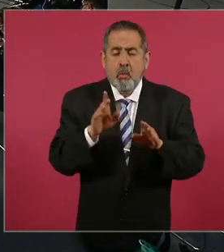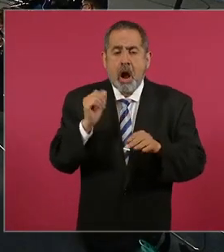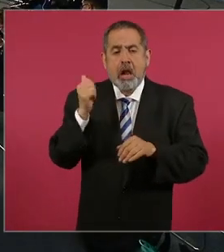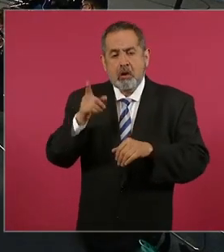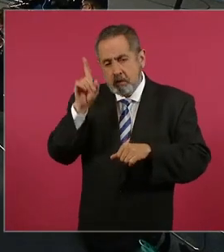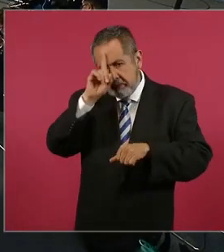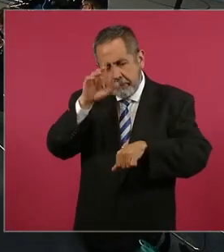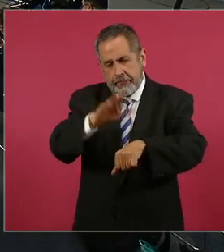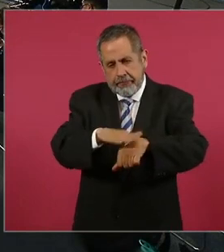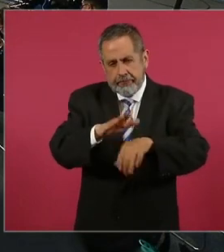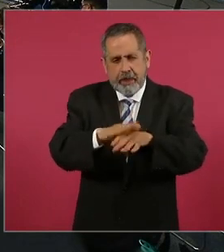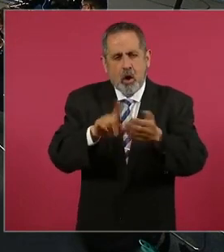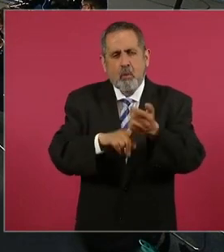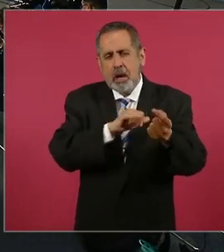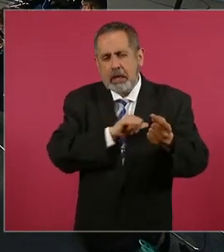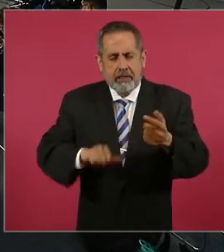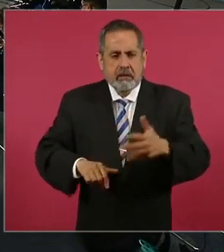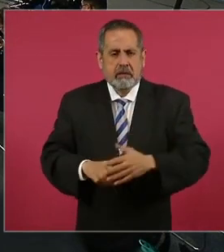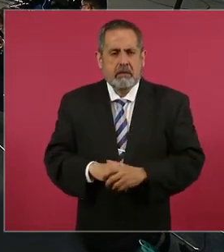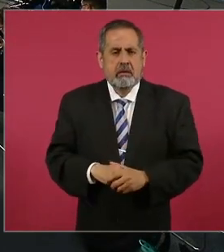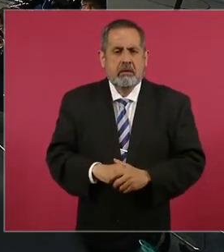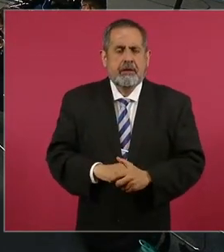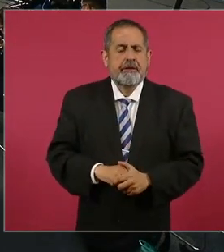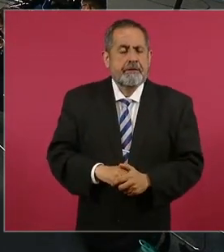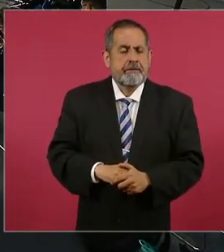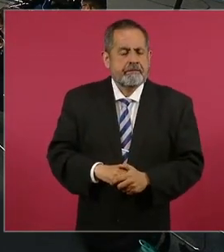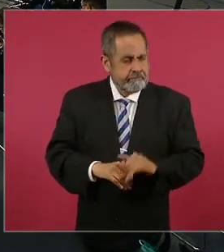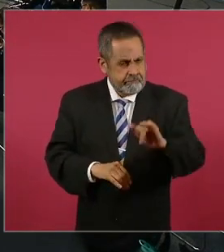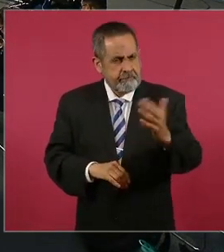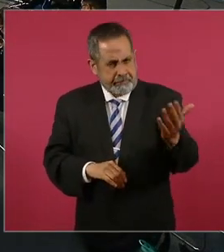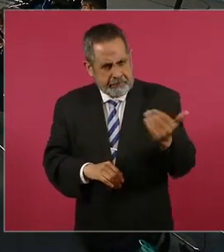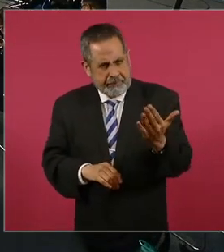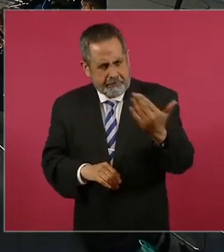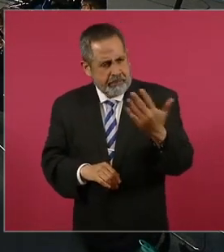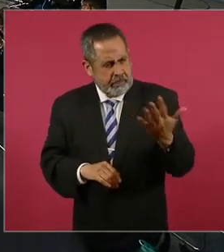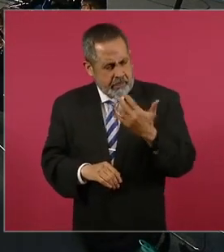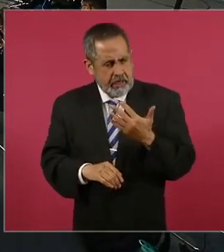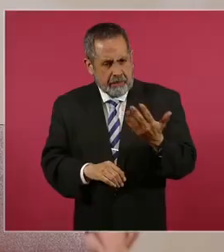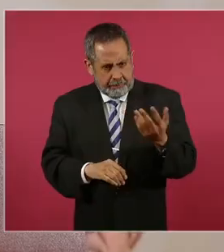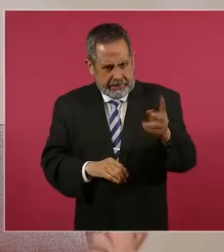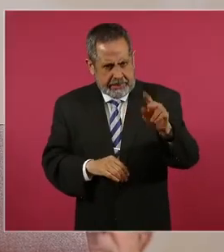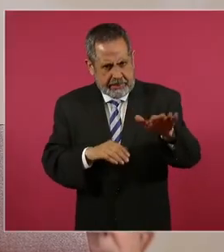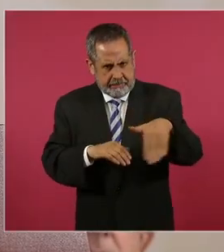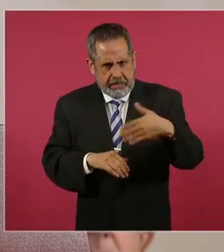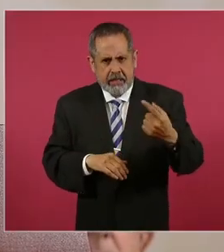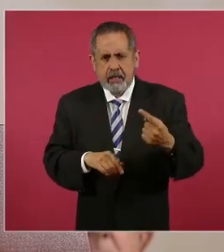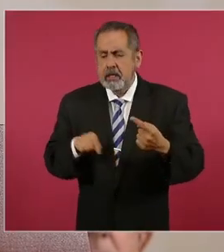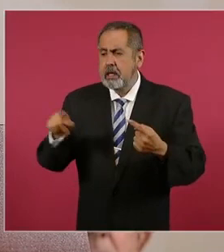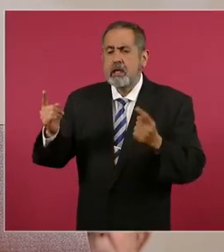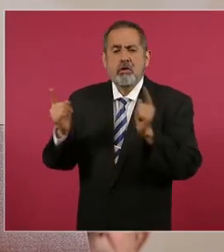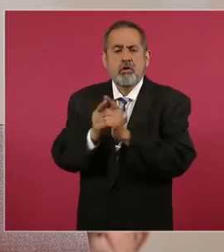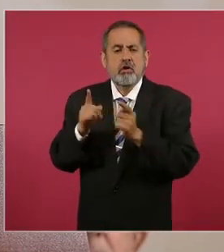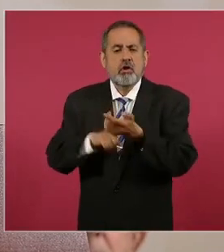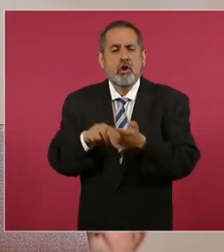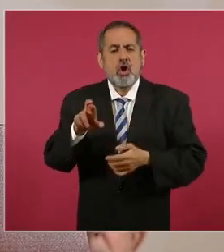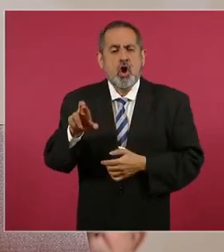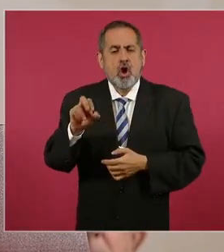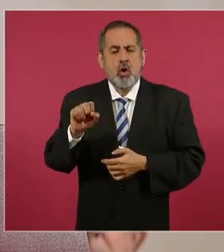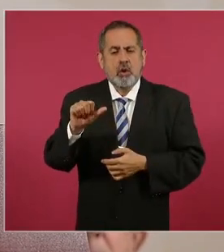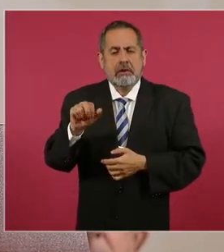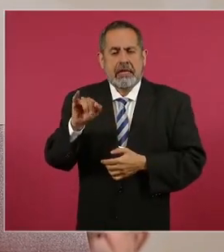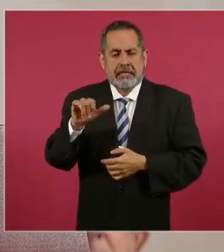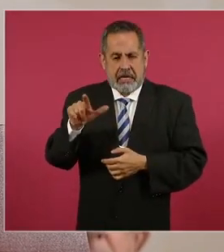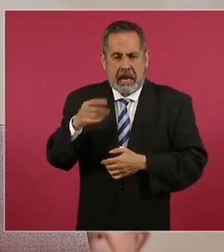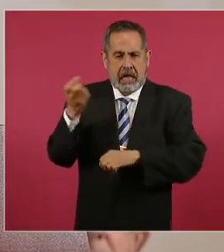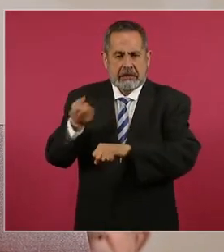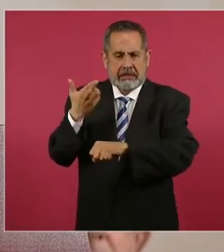llamado igual a la alcaldesa de Izúcar de Matamoros. No, que venga aquí, que las va a atender Rosa Isela Rodríguez,